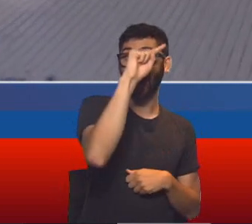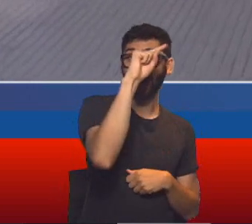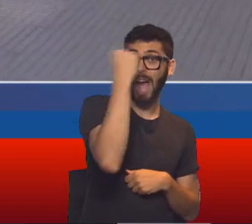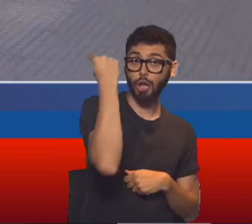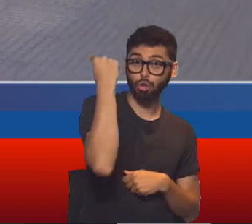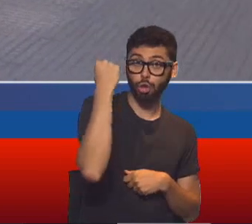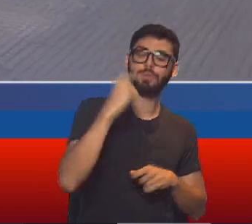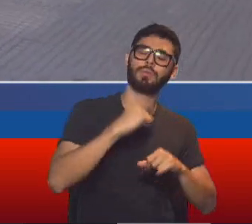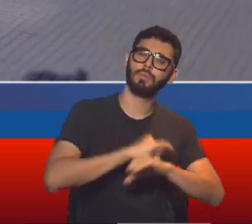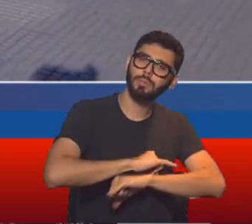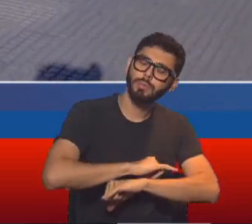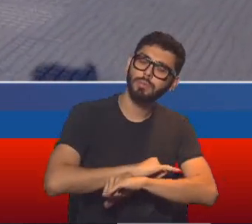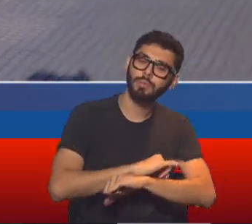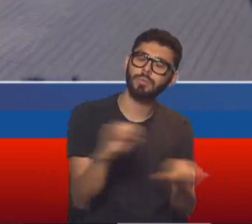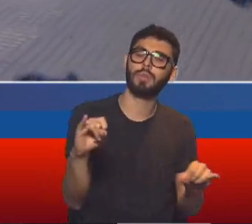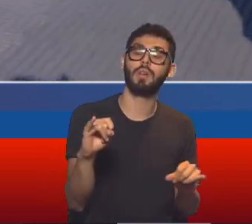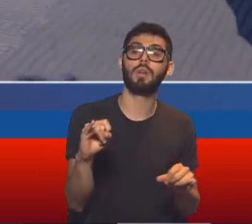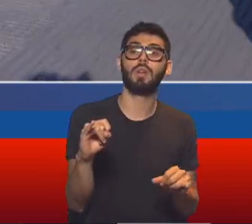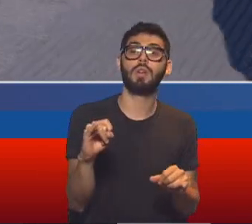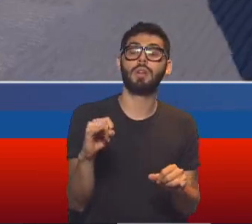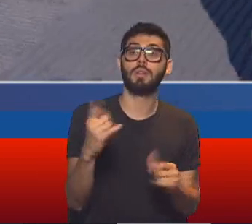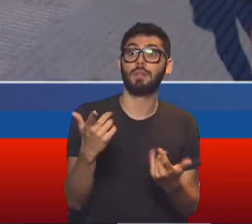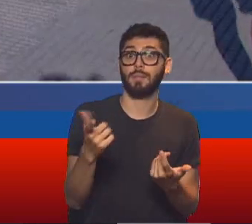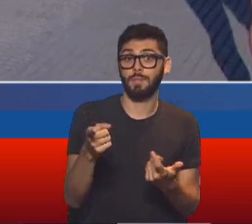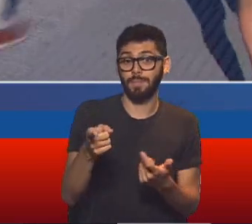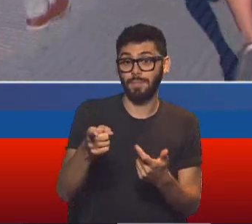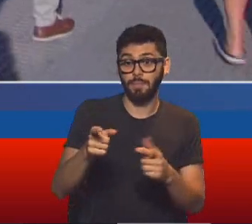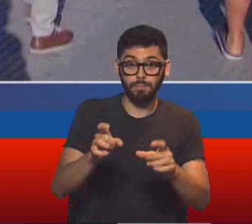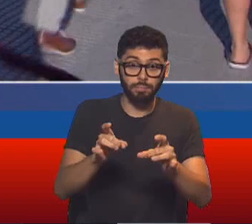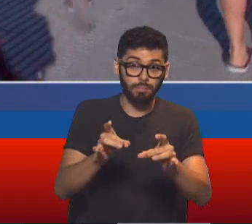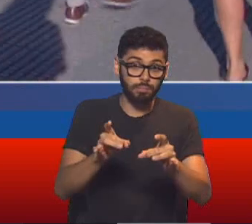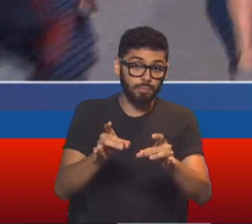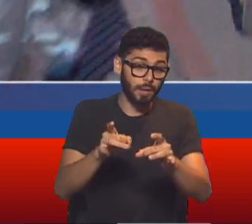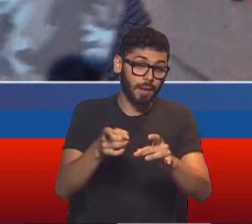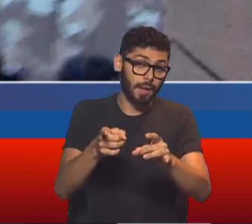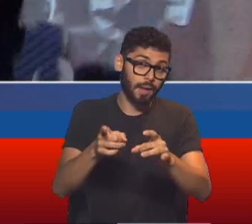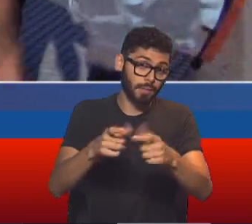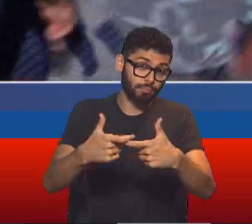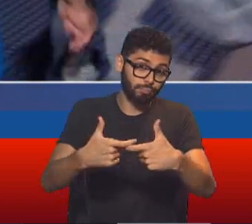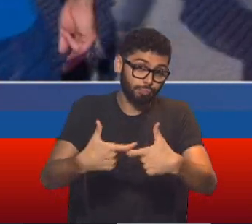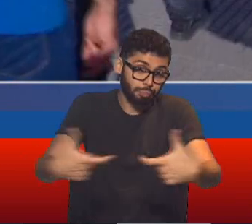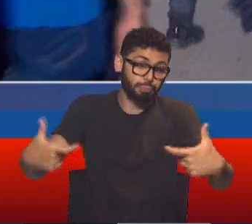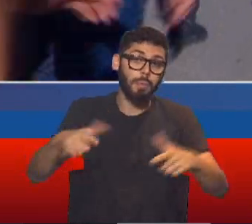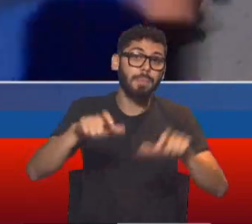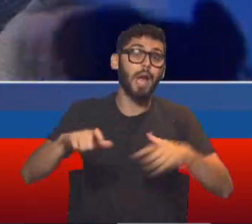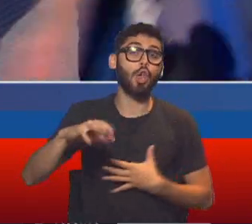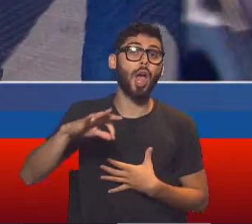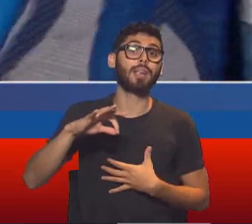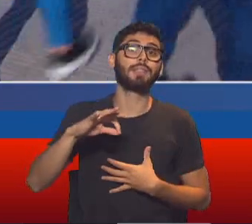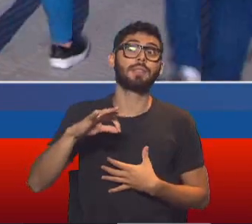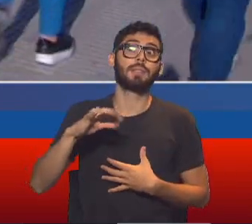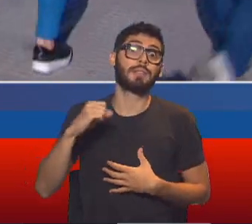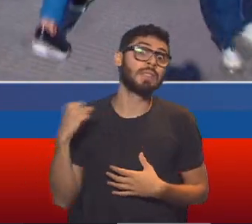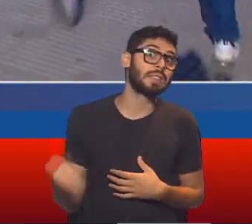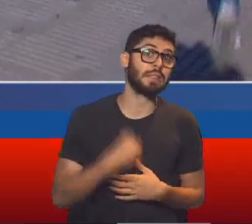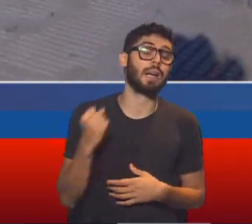manifestó, comunicó que por la cantidad, el crecimiento exponencial de casos o de personas que quieren